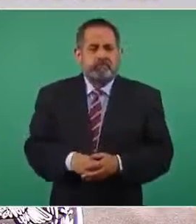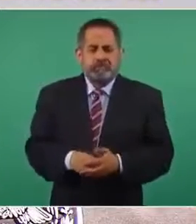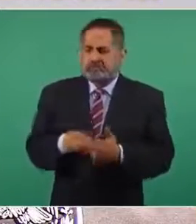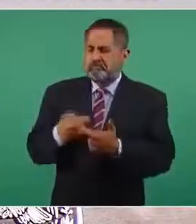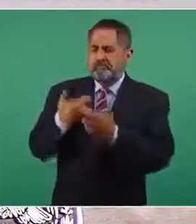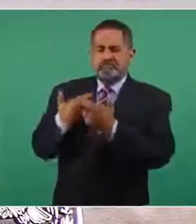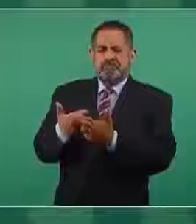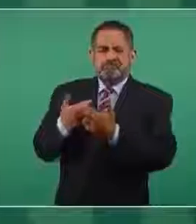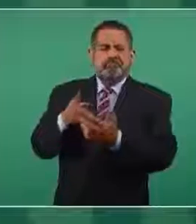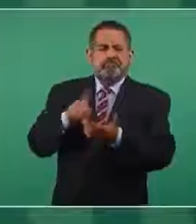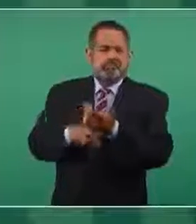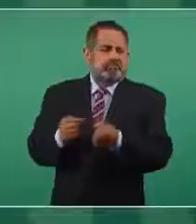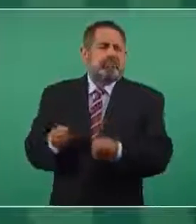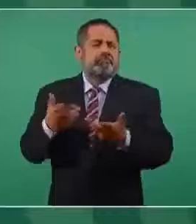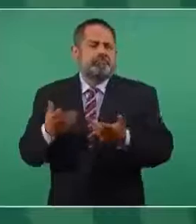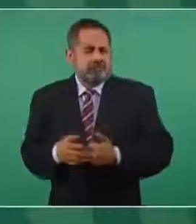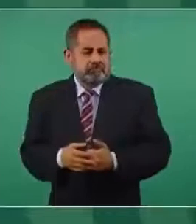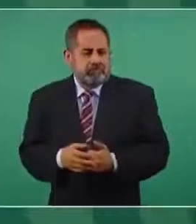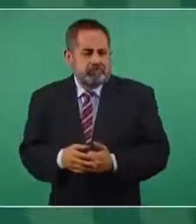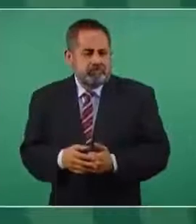Nos quedan